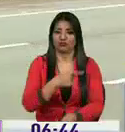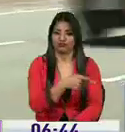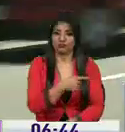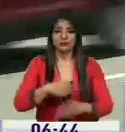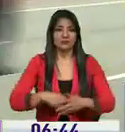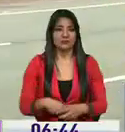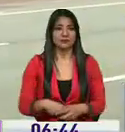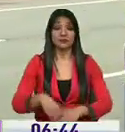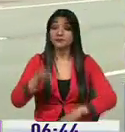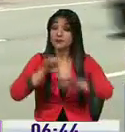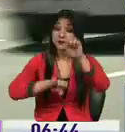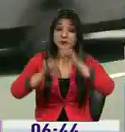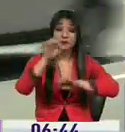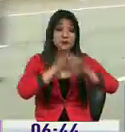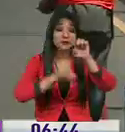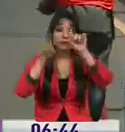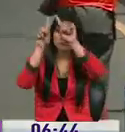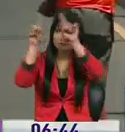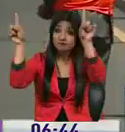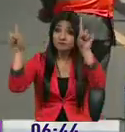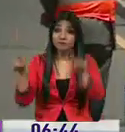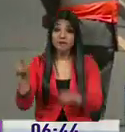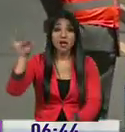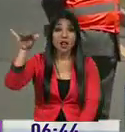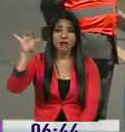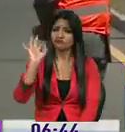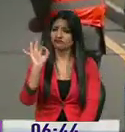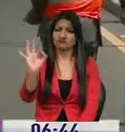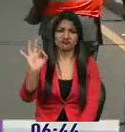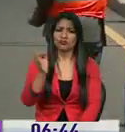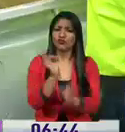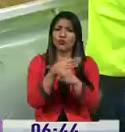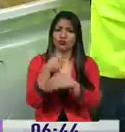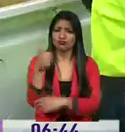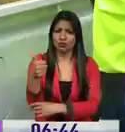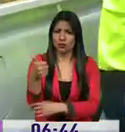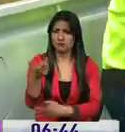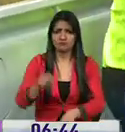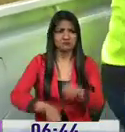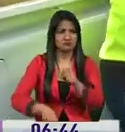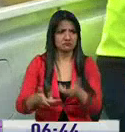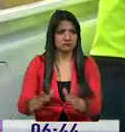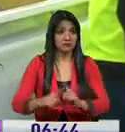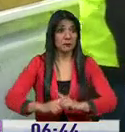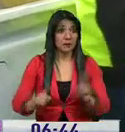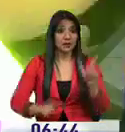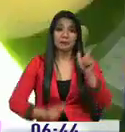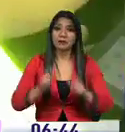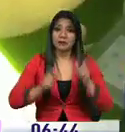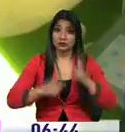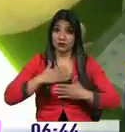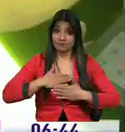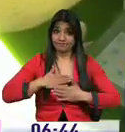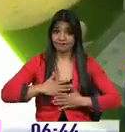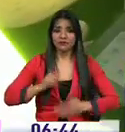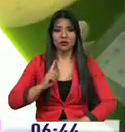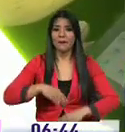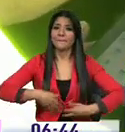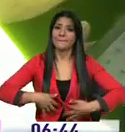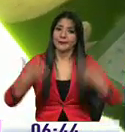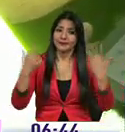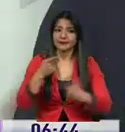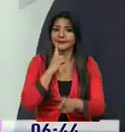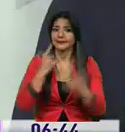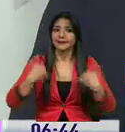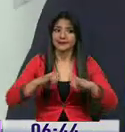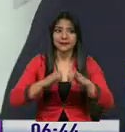evaluación arrojó que dichos medidores de velocidad funcionarían correctamente. Sin embargo, esto no deja tranquilos a quienes se sienten